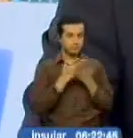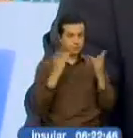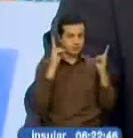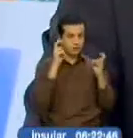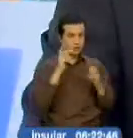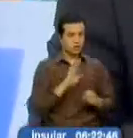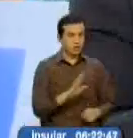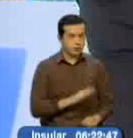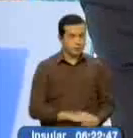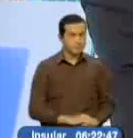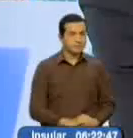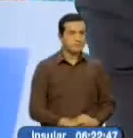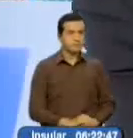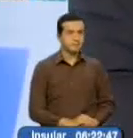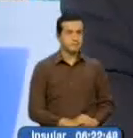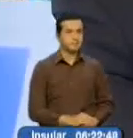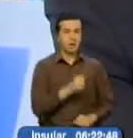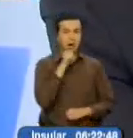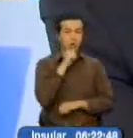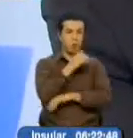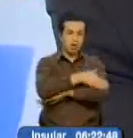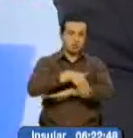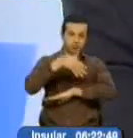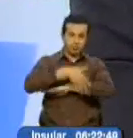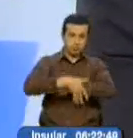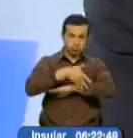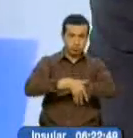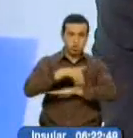Dentro de ese ámbito, Fernando, a ver, alcantarillado, sí. Agua potable,